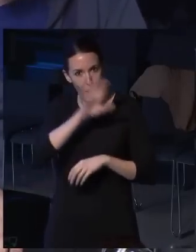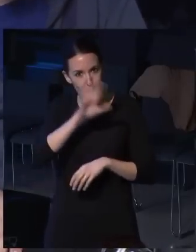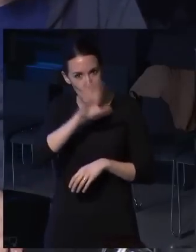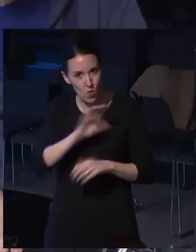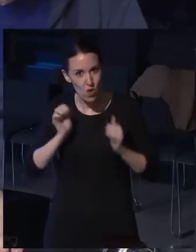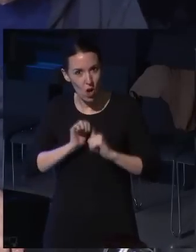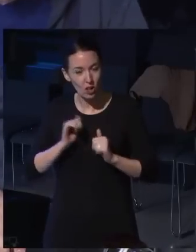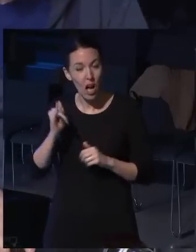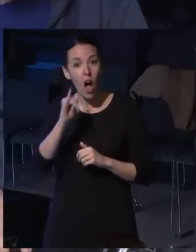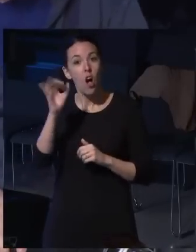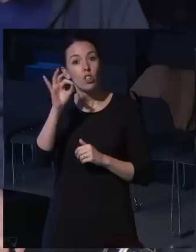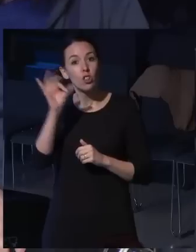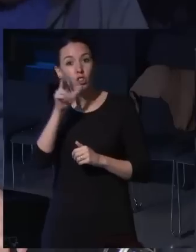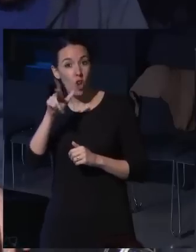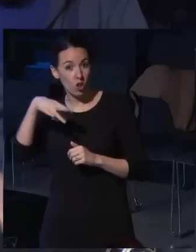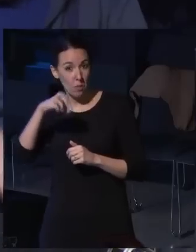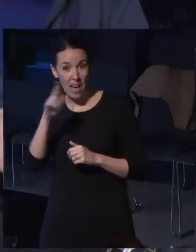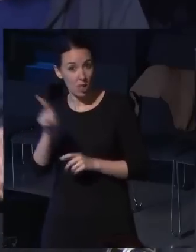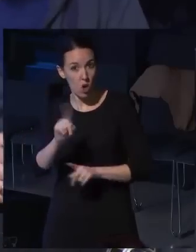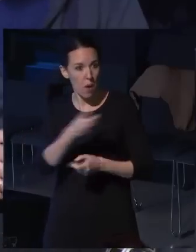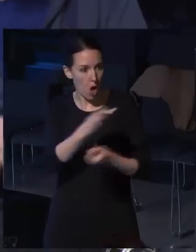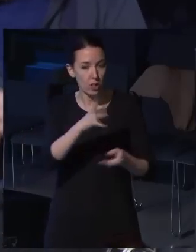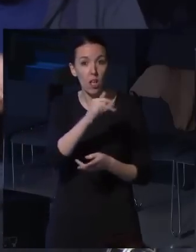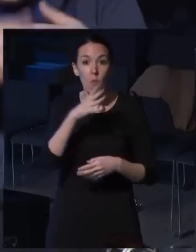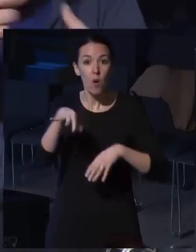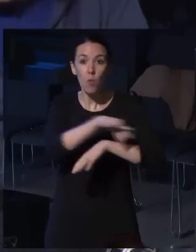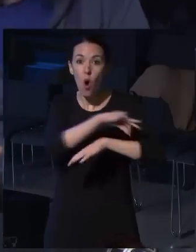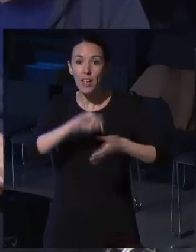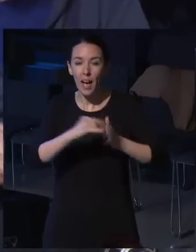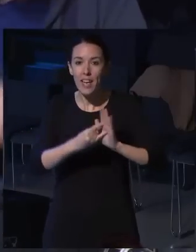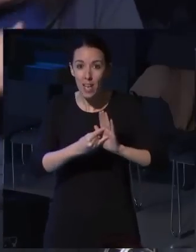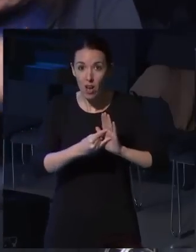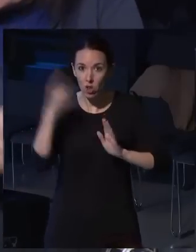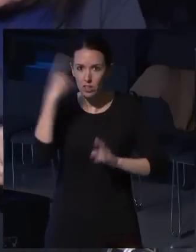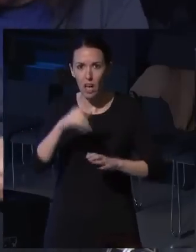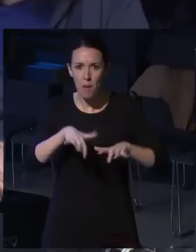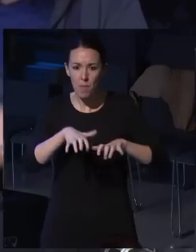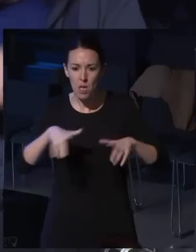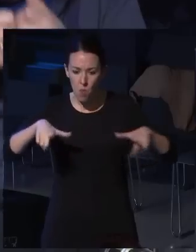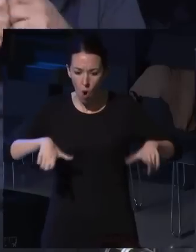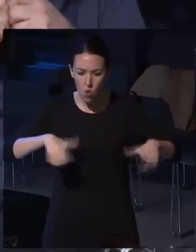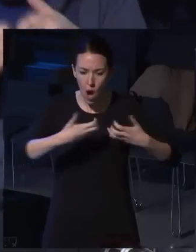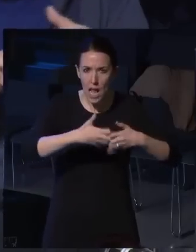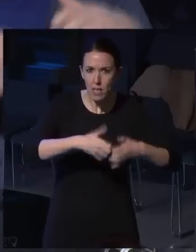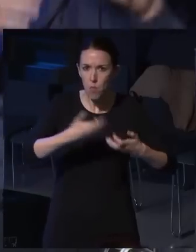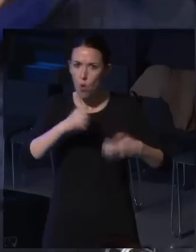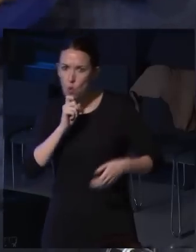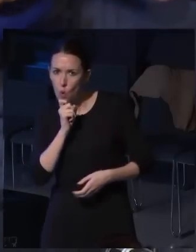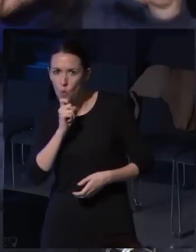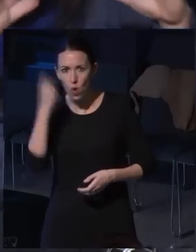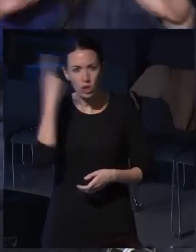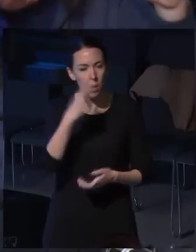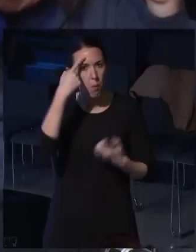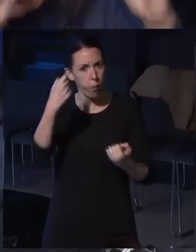curiosa. Sí, George Martin no, pero el resto, muchos de ellos llevaban... Claro, pero porque eran ingenieros y yo sabía cómo funcionaba el equipo y sabía lo que tenían que hacer. Entonces había una persona